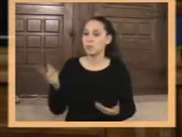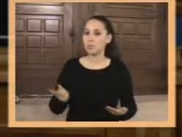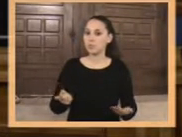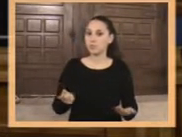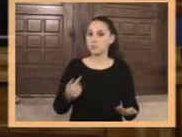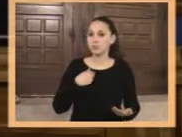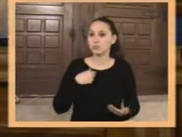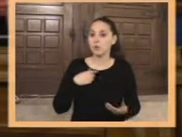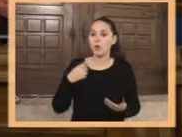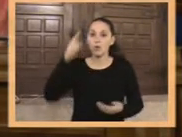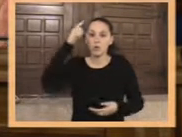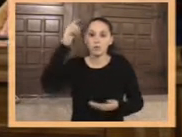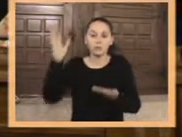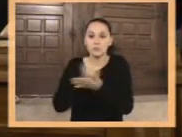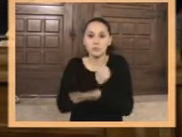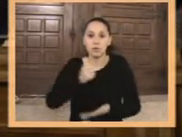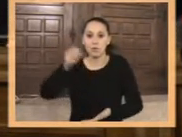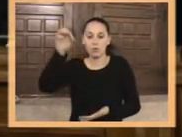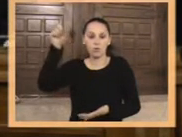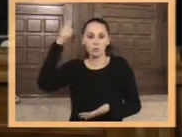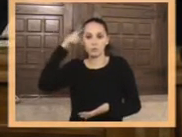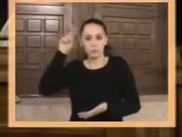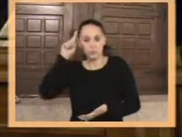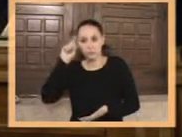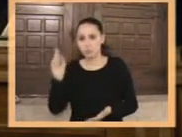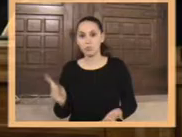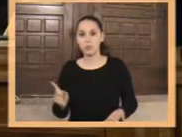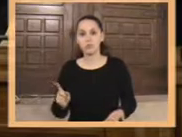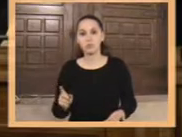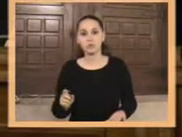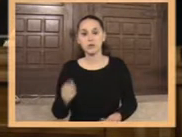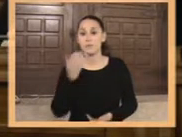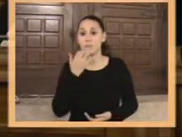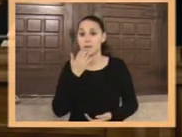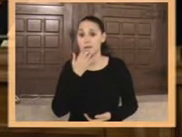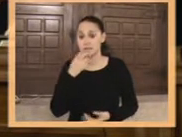y por lo tanto yo cuando veo un tema de esto, digo, en caso de que dejemos de ingresar ese